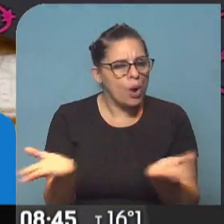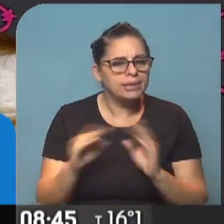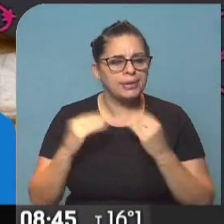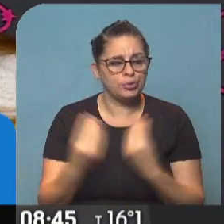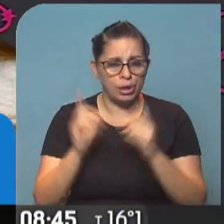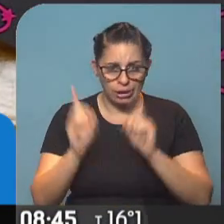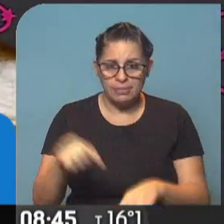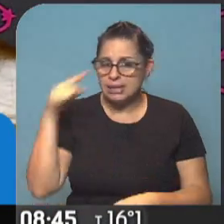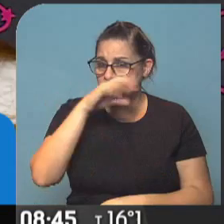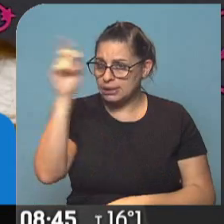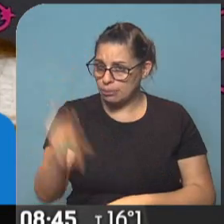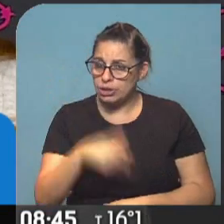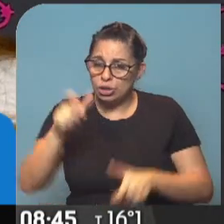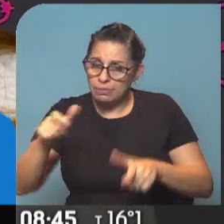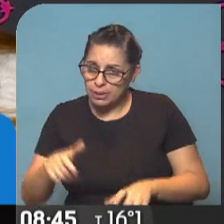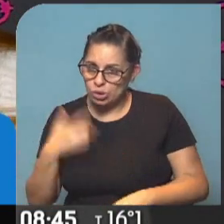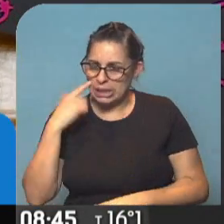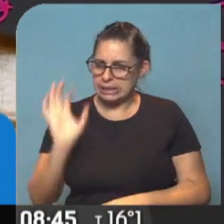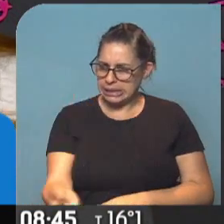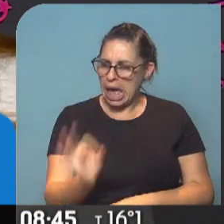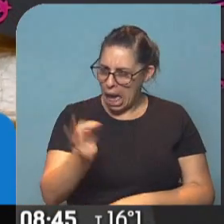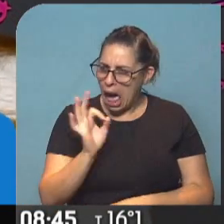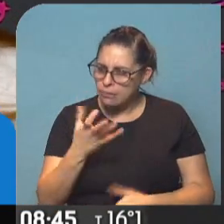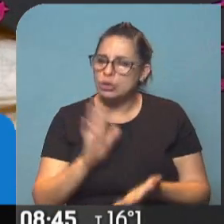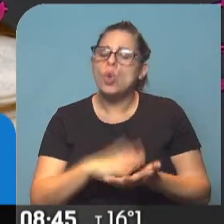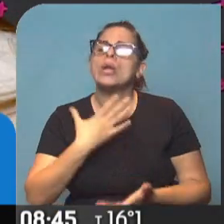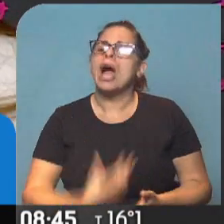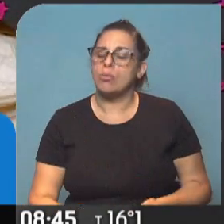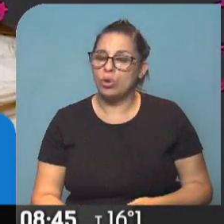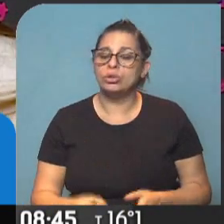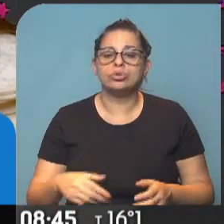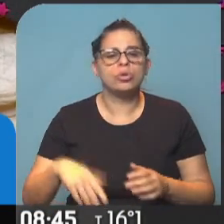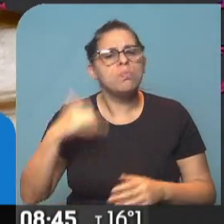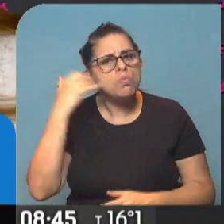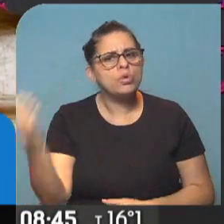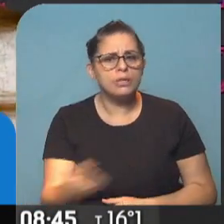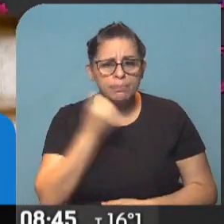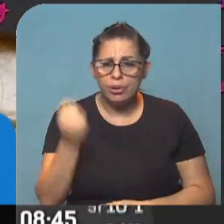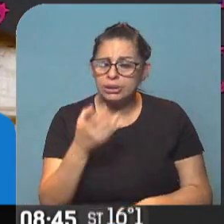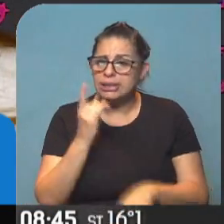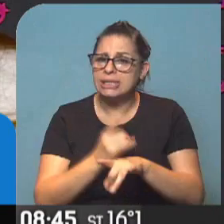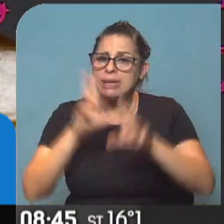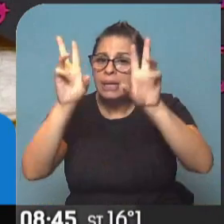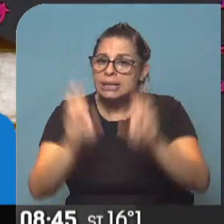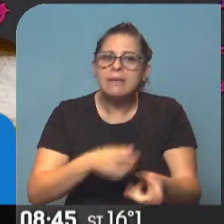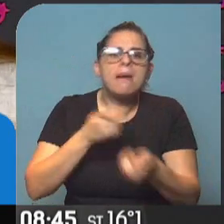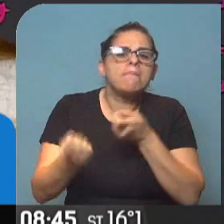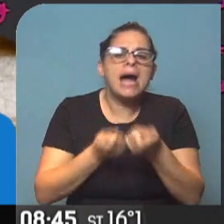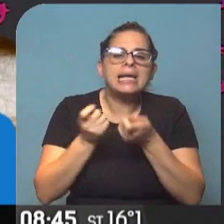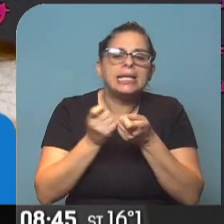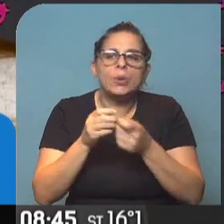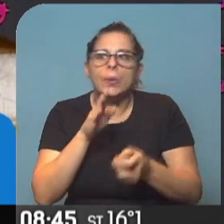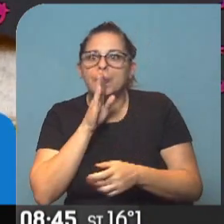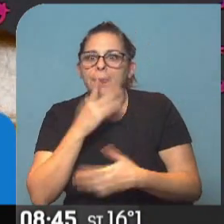el 70% de la población conoce el tema, está tanto del tema, y esto es muy importante porque siempre fue un tema que se manejó puertas